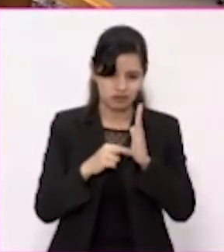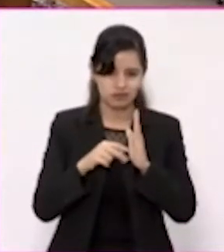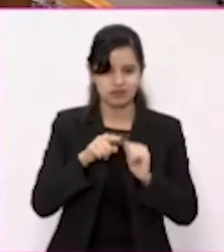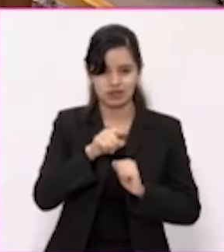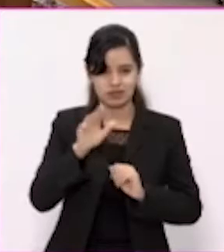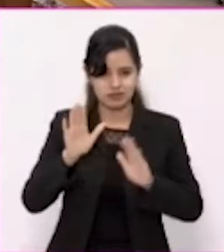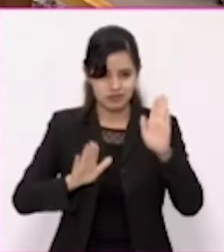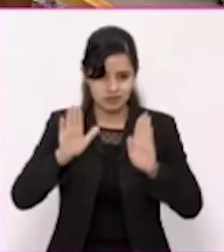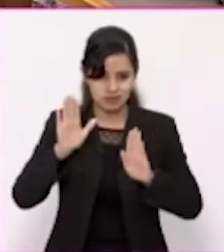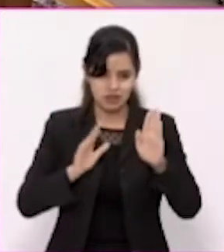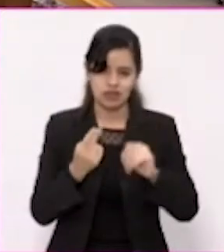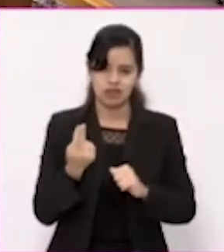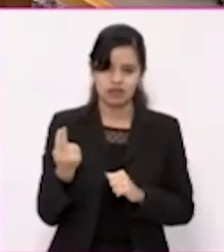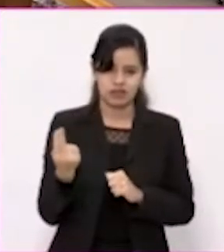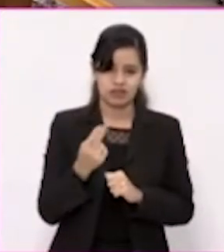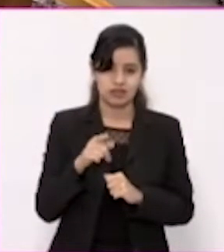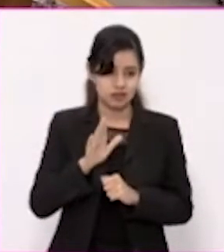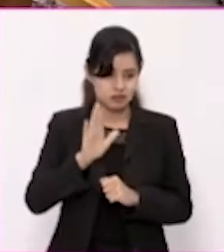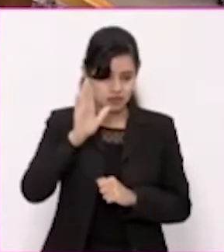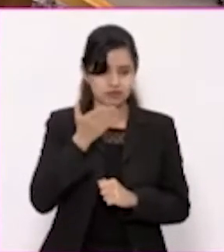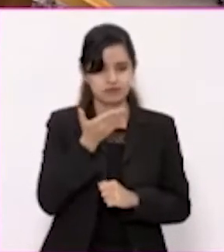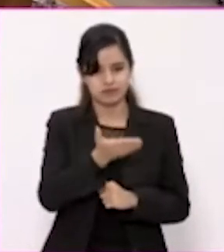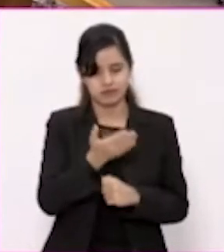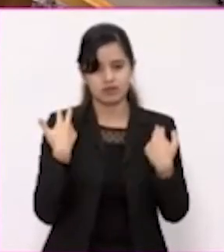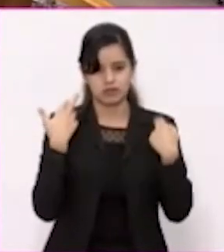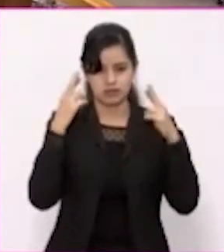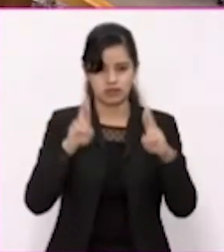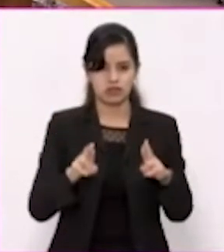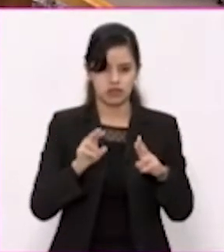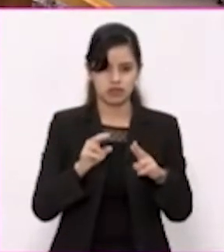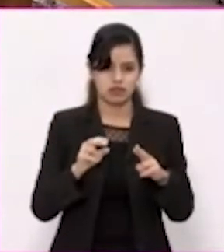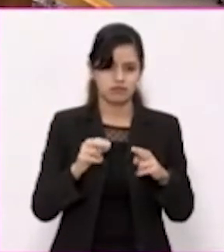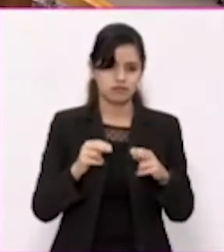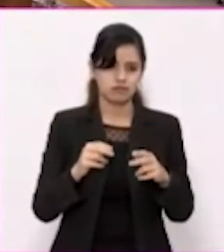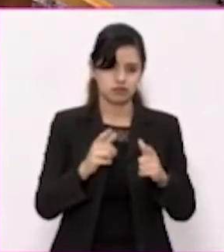orden se desahogan en el momento en que son solicitadas de parte de la representante del Partido Acción